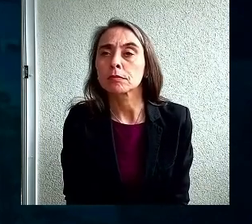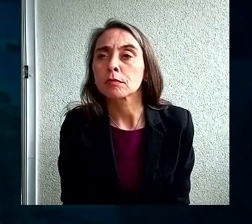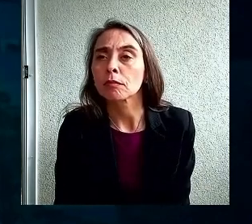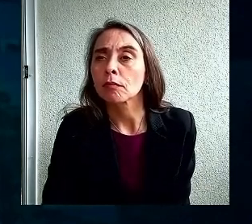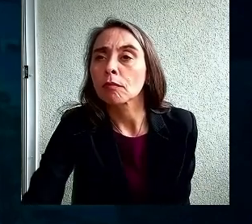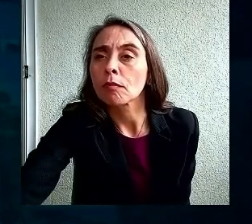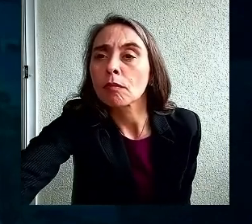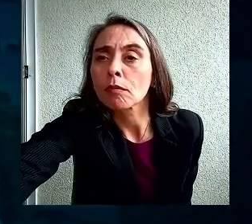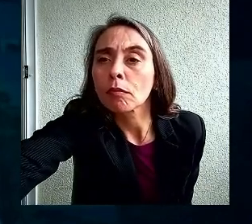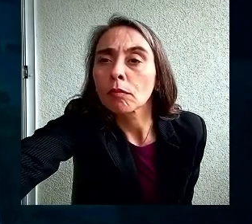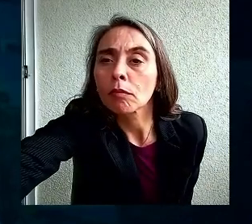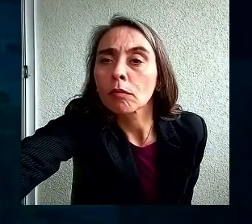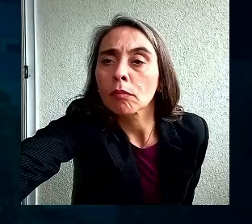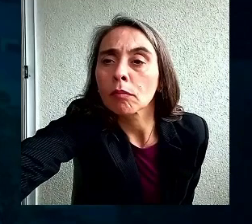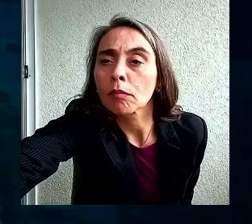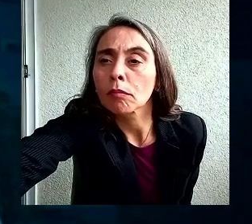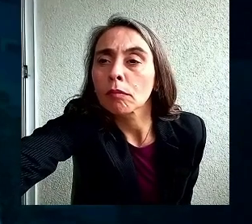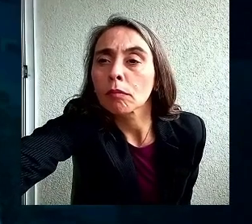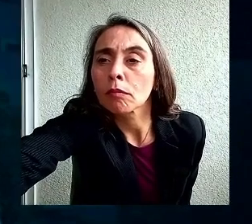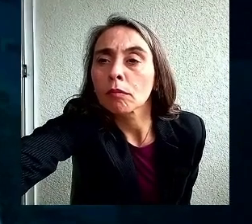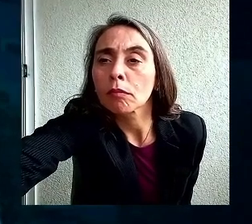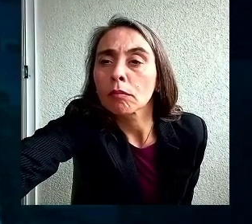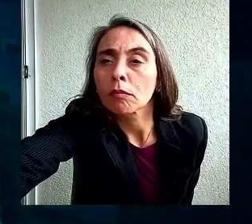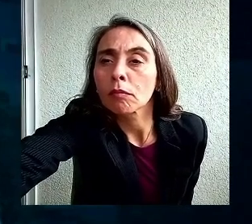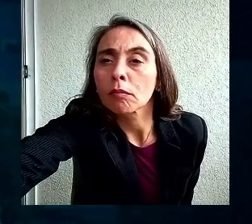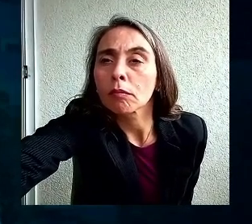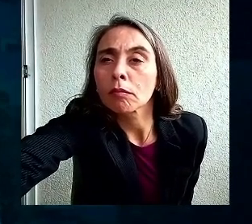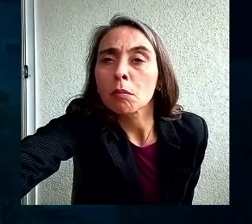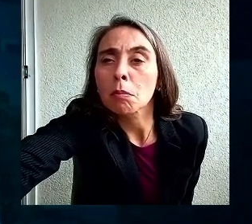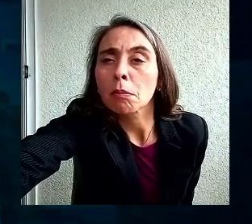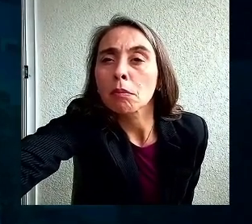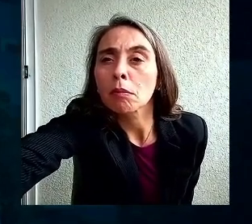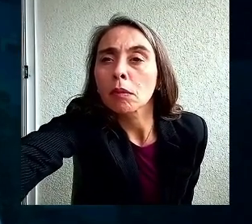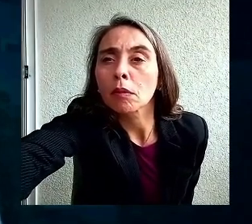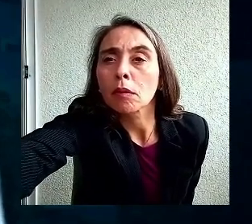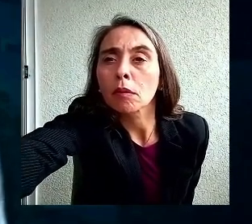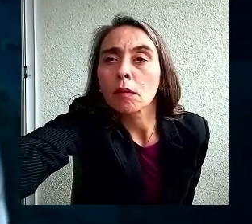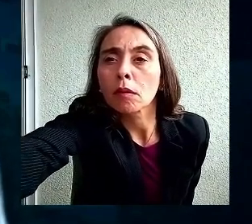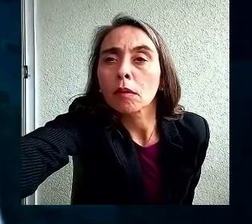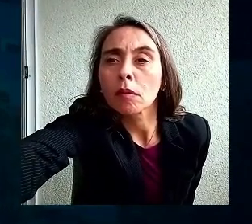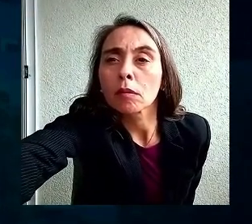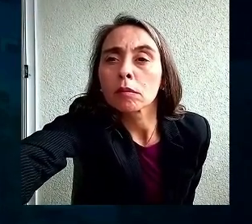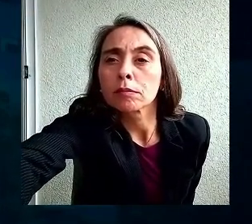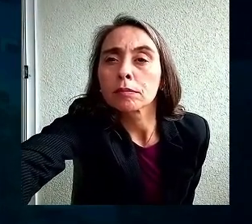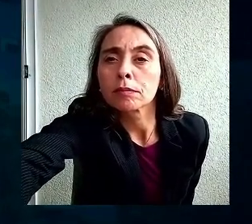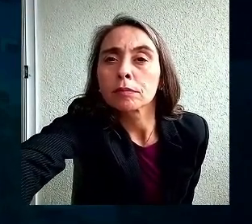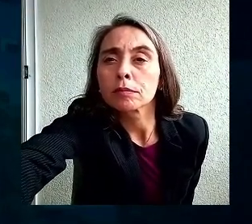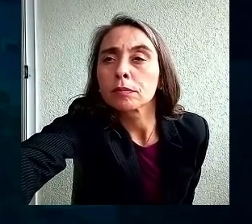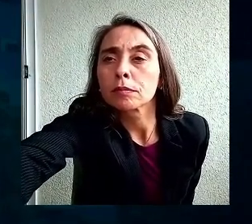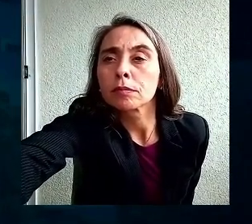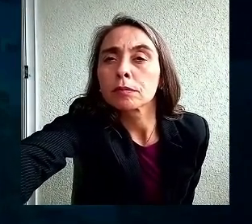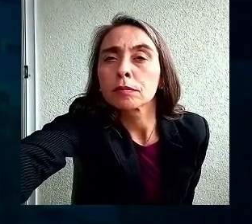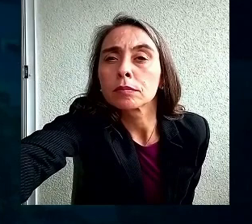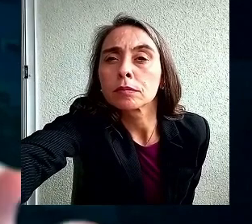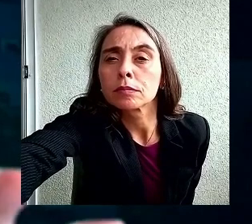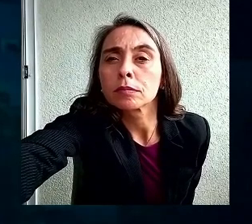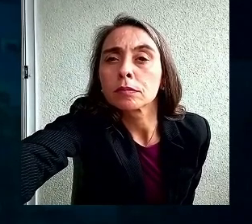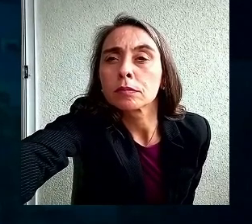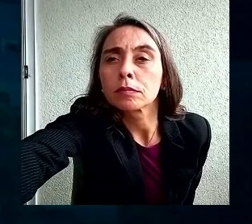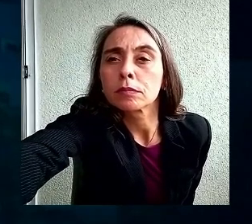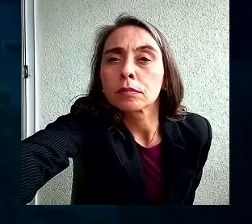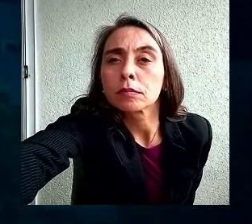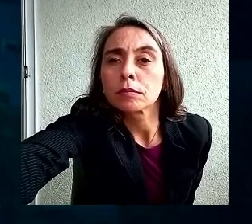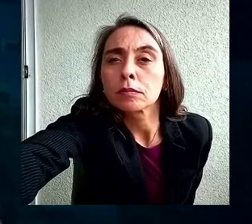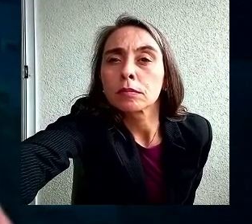de la Universidad de California Davis también. Es un profesor distinguido en 3 áreas distintas. Uno, ingeniería mecánica